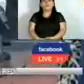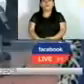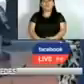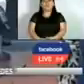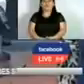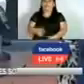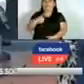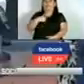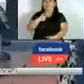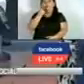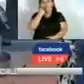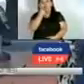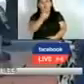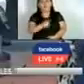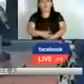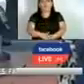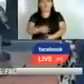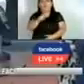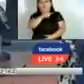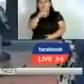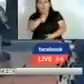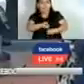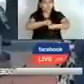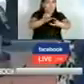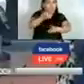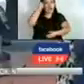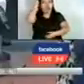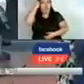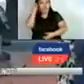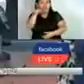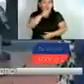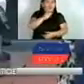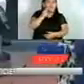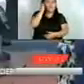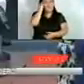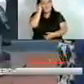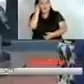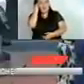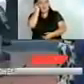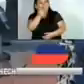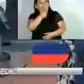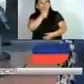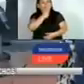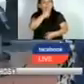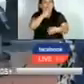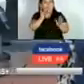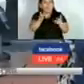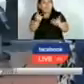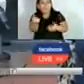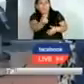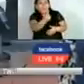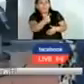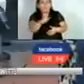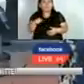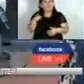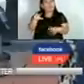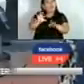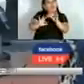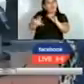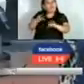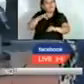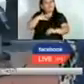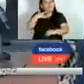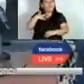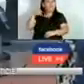Me parece que estas expresiones o estas inquietudes son nacidas de esa sensación de pérdida,